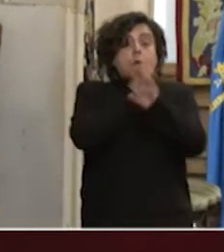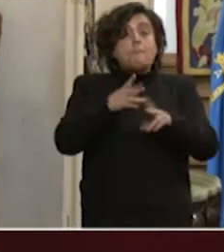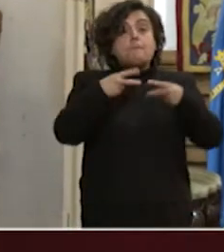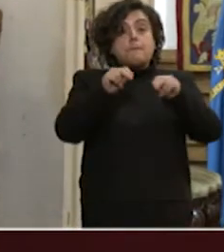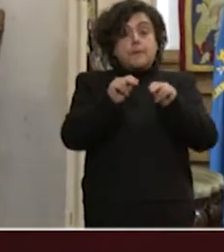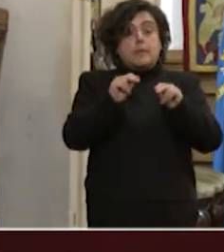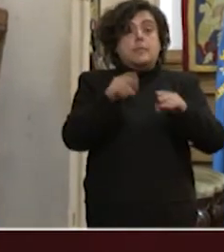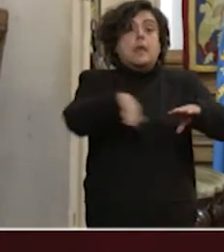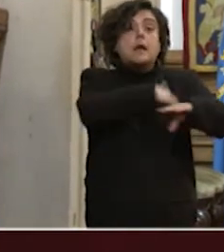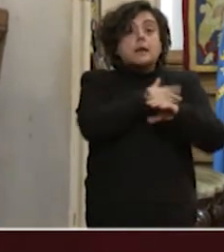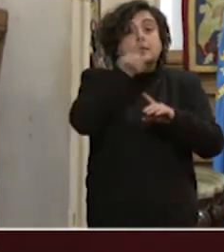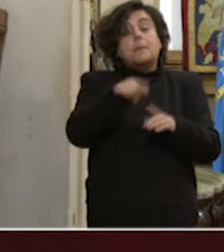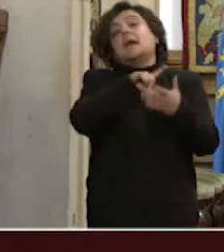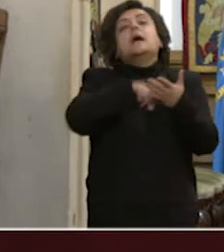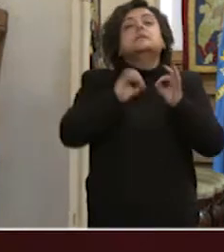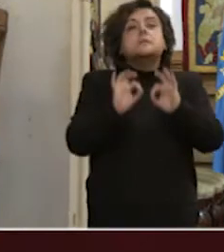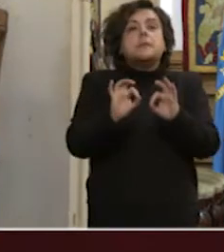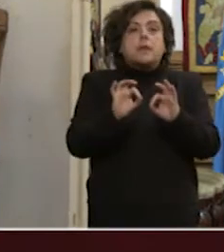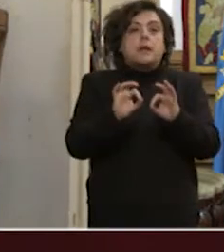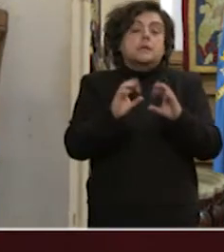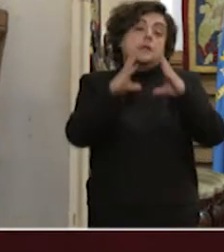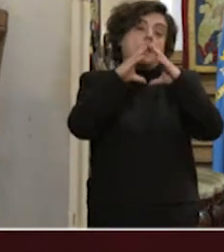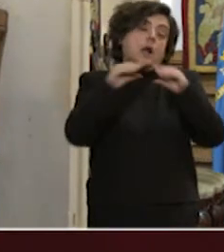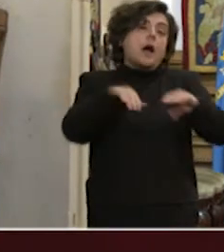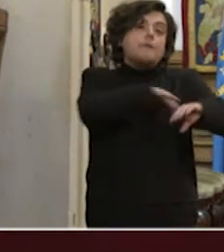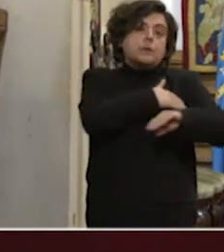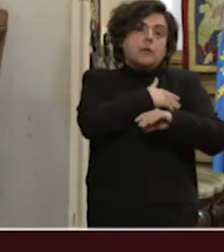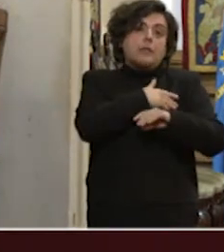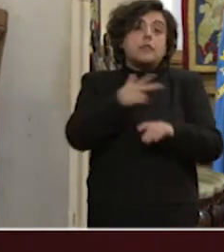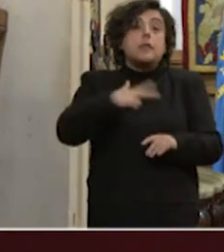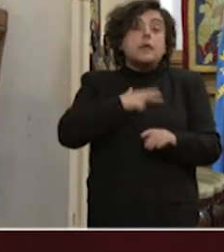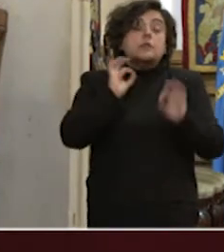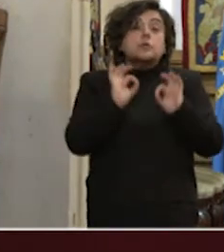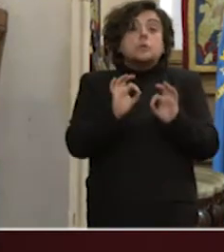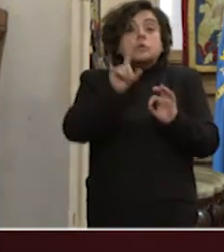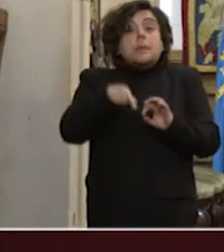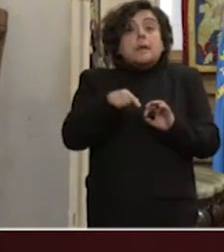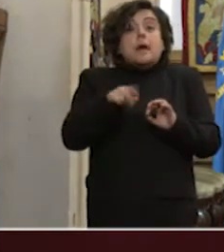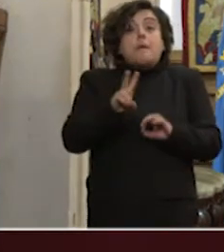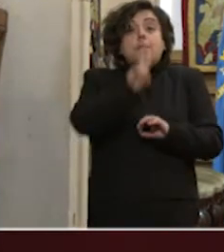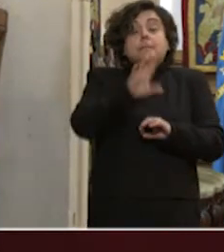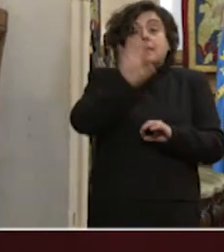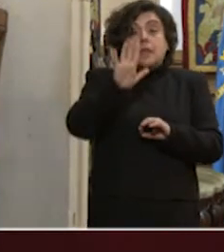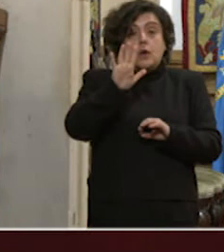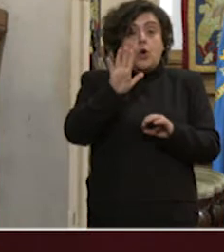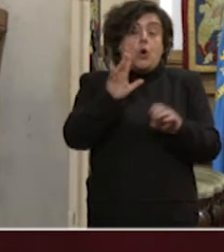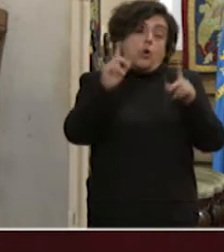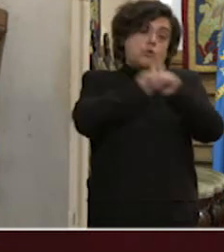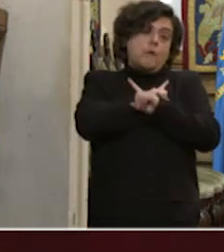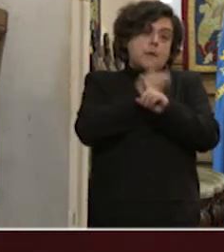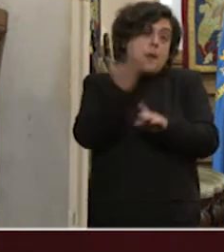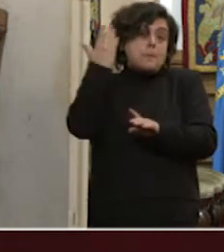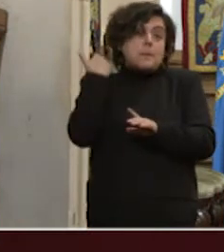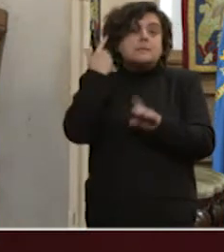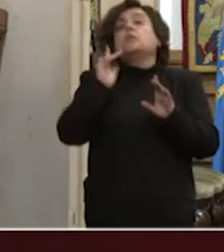premios especiales de la Facultad de Derecho. Por otra parte, el pasado 25 de noviembre nos vimos forzados a posponer la